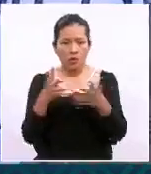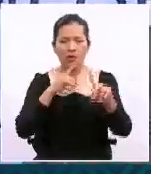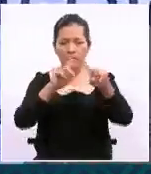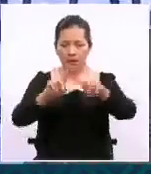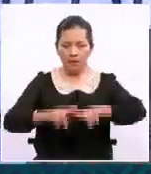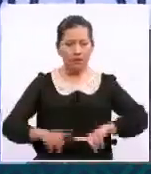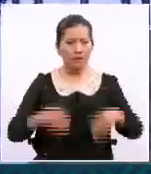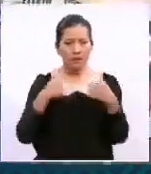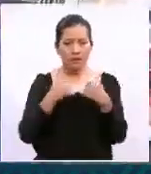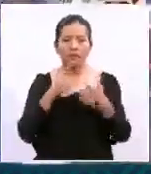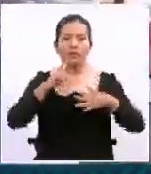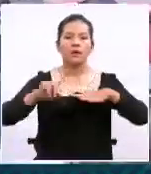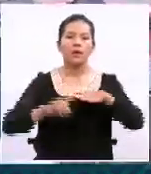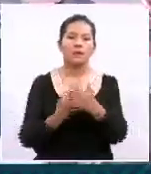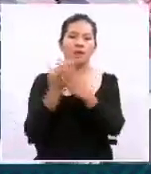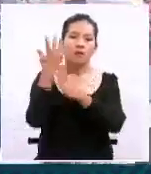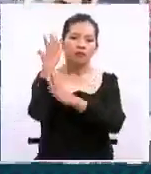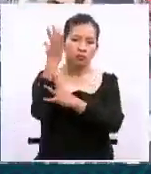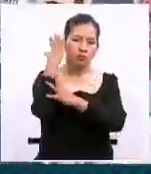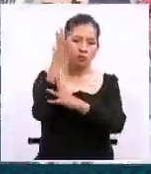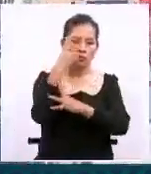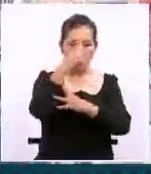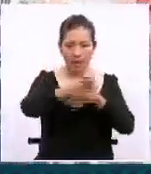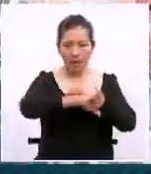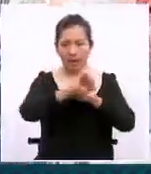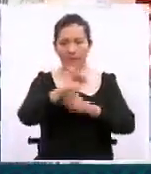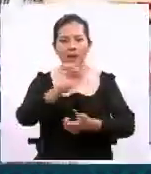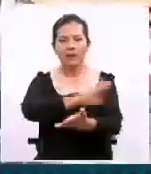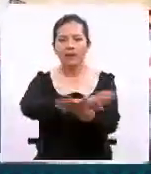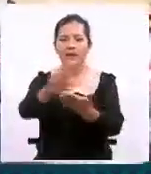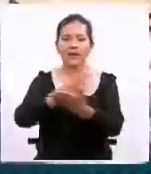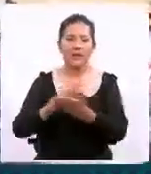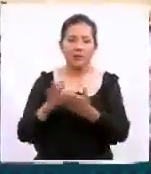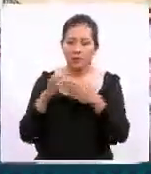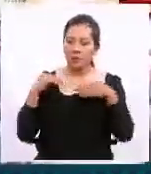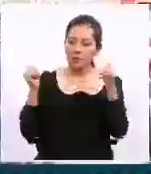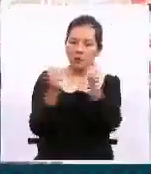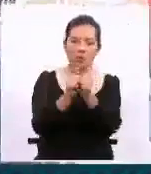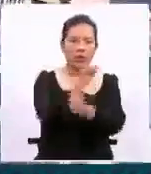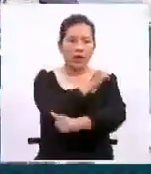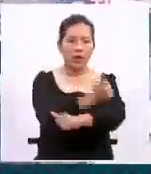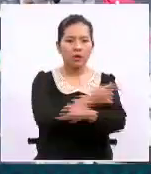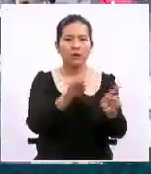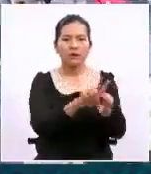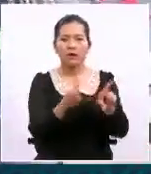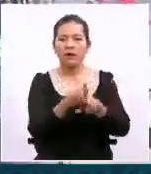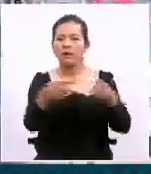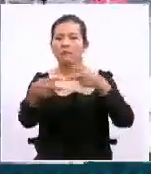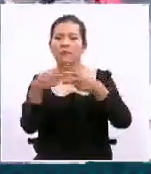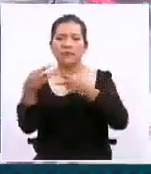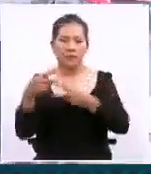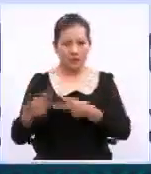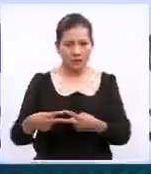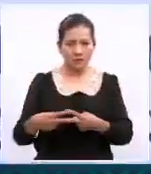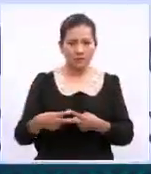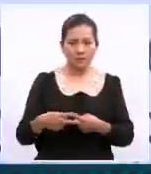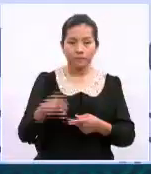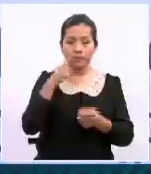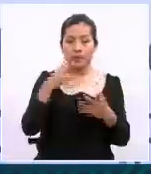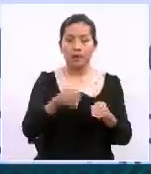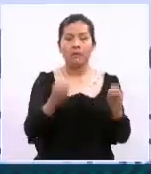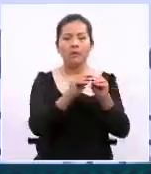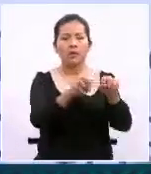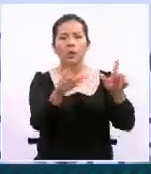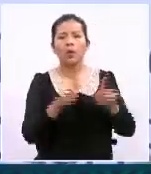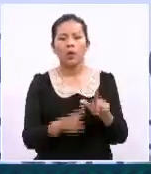Biodiversidad, se dio inicio a la campaña de limpieza junto a otras autoridades y vecinos de la zona. Se comprende desde